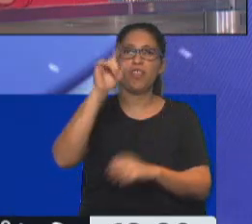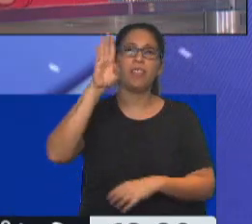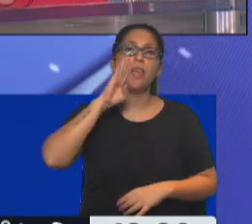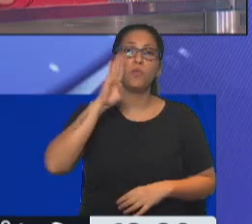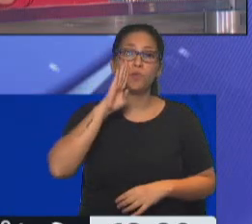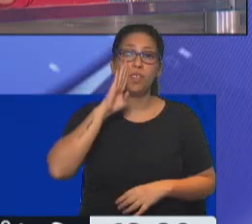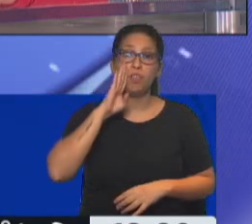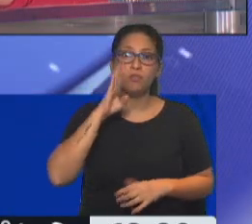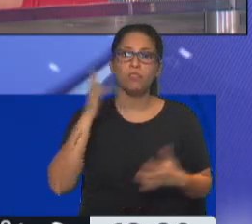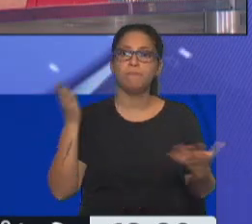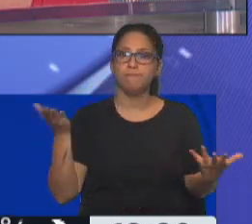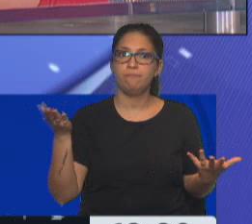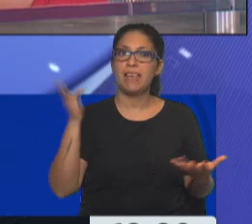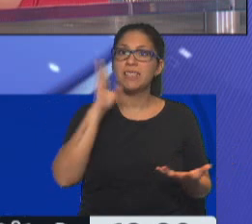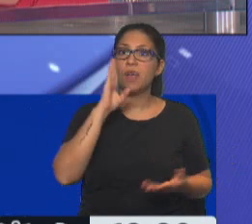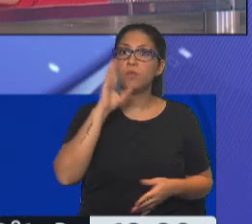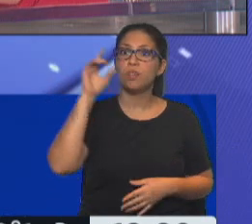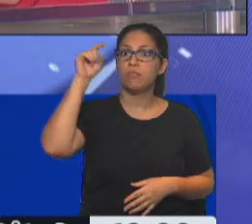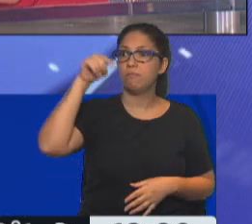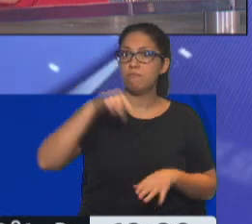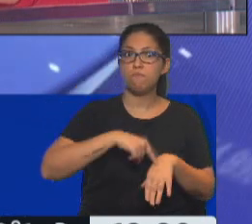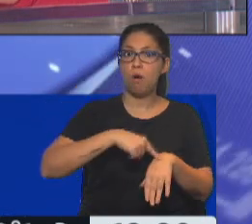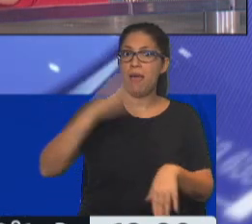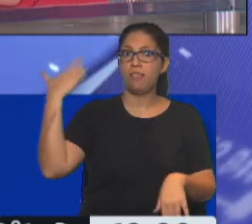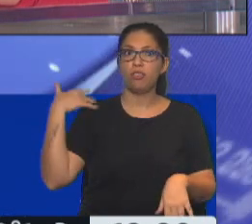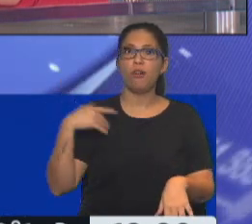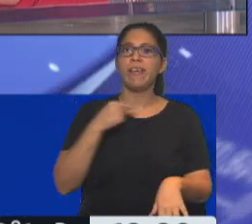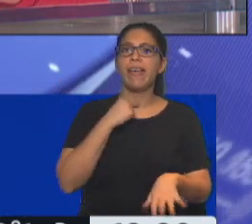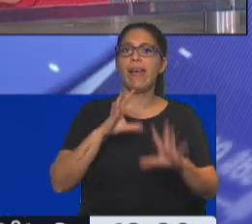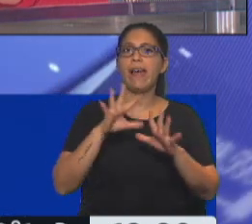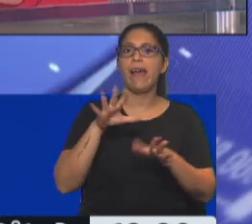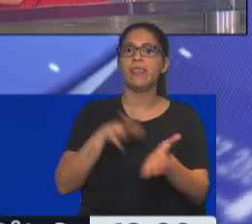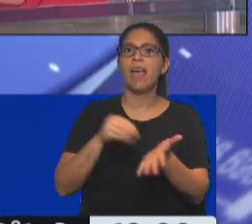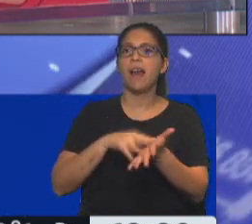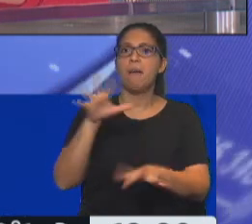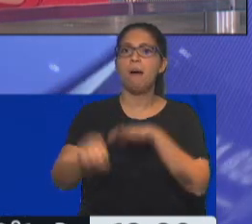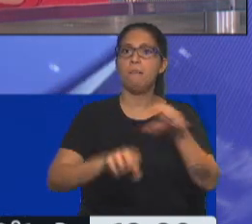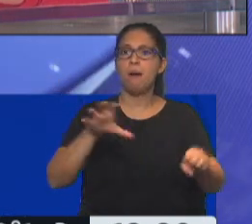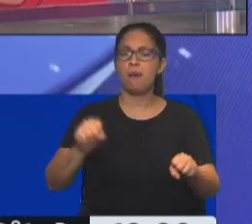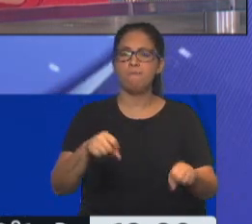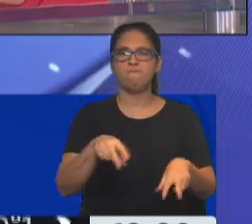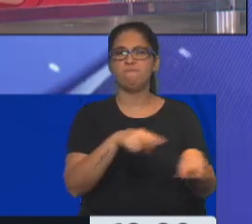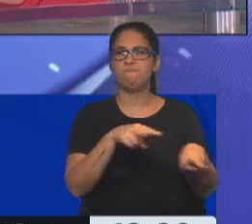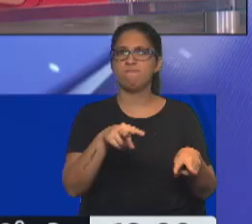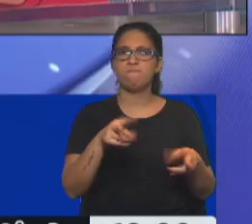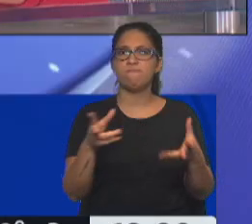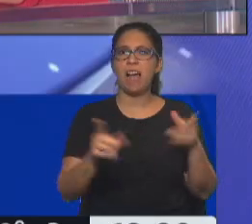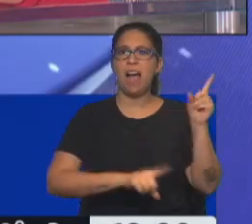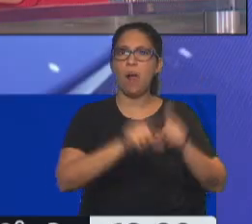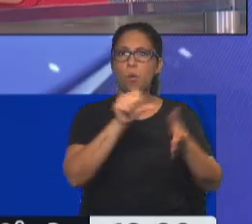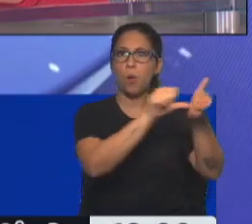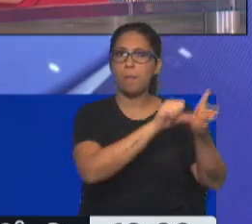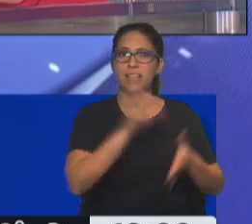recordemos que a su vez también es un Estados Unidos que en toda la disputa geopolítica cuestiona mucho el financiamiento que obtienen varios de los